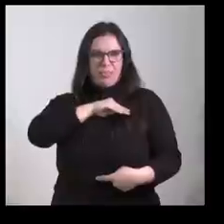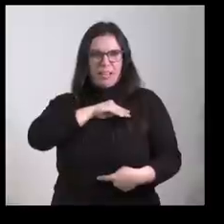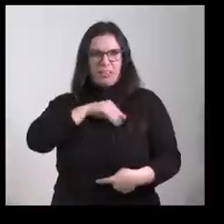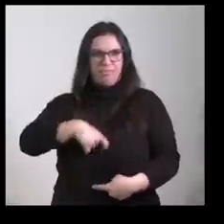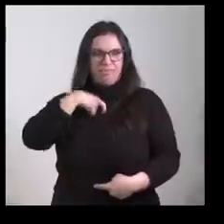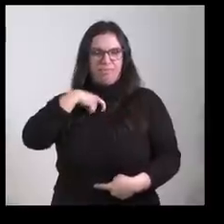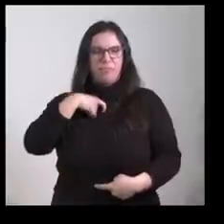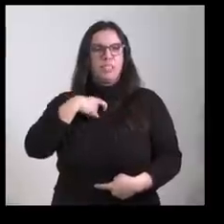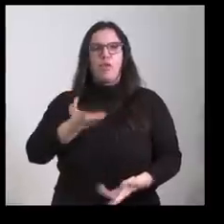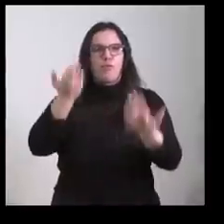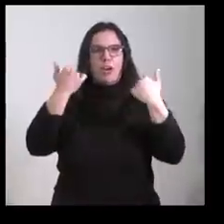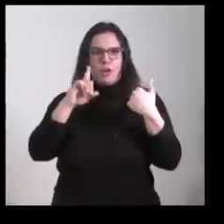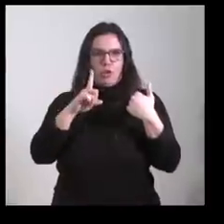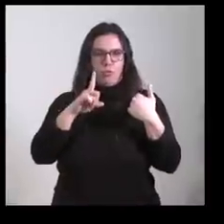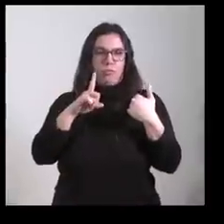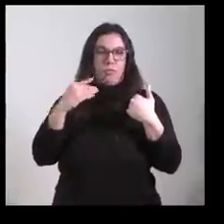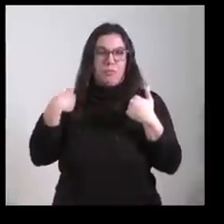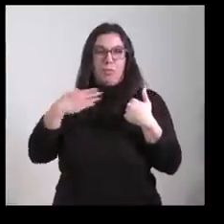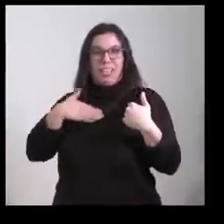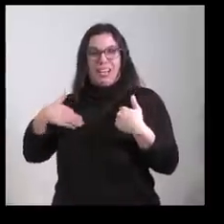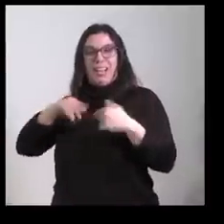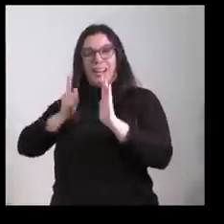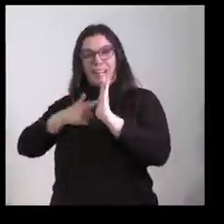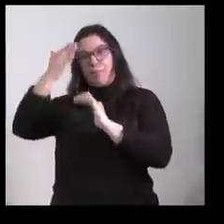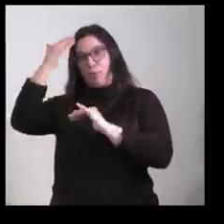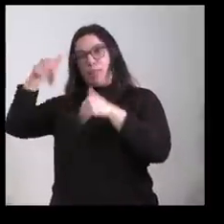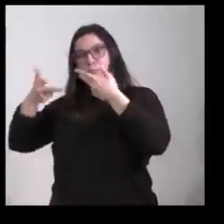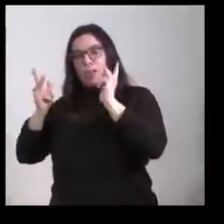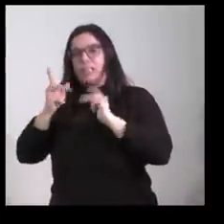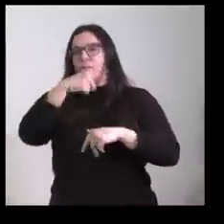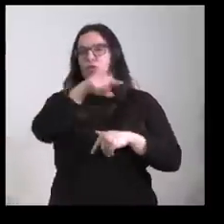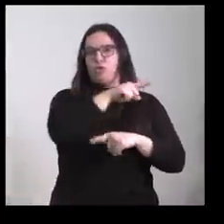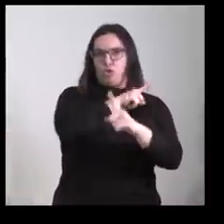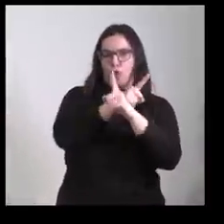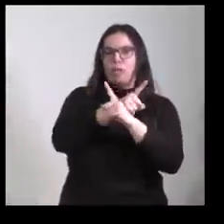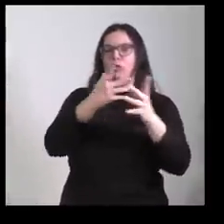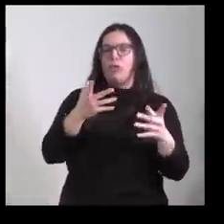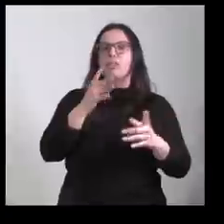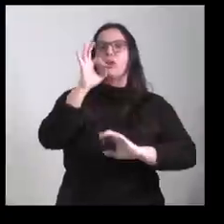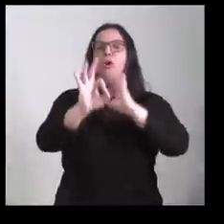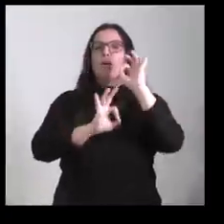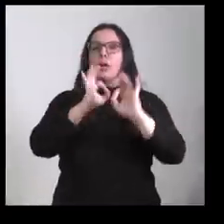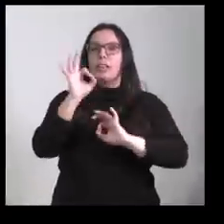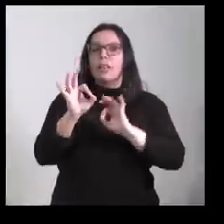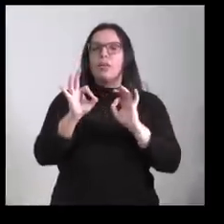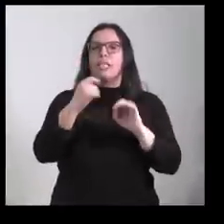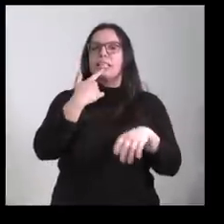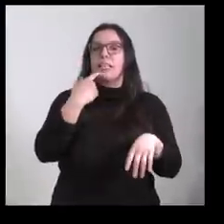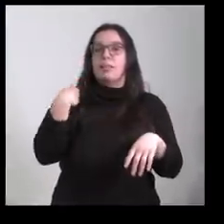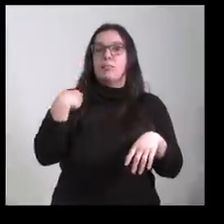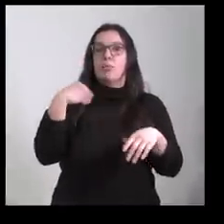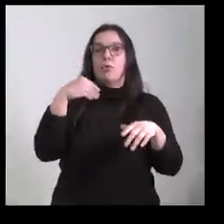en cumplimiento de la ley de memoria democrática No desde las asociaciones memorialistas dicen que en ese catálogo